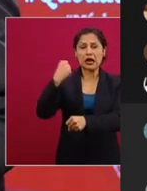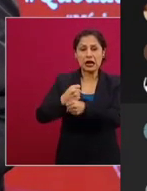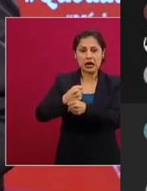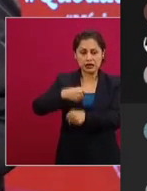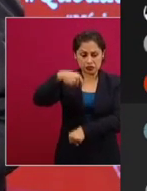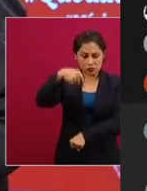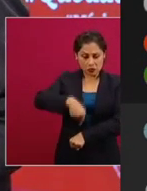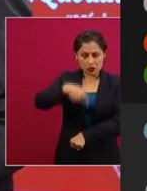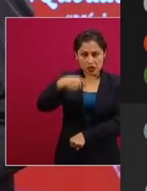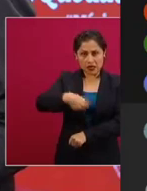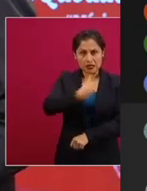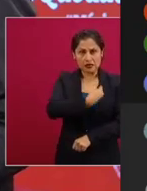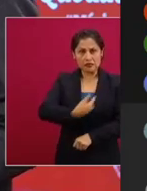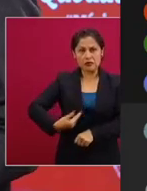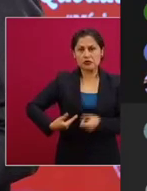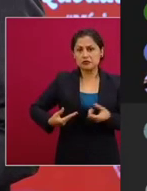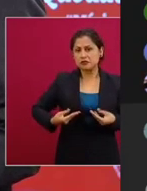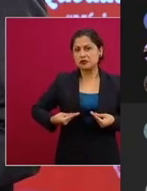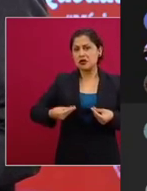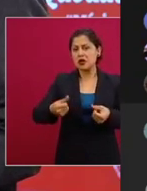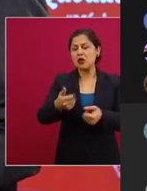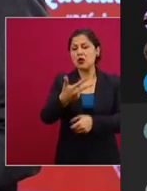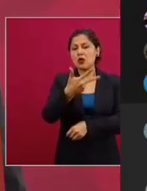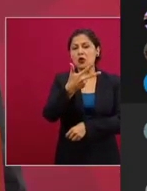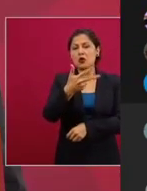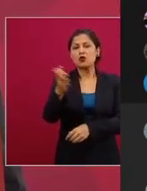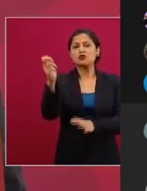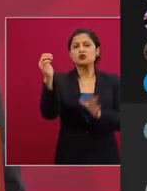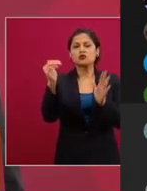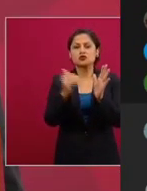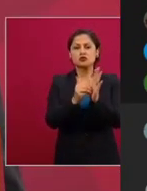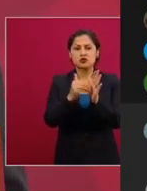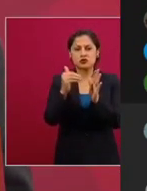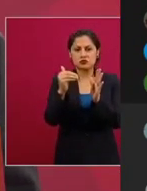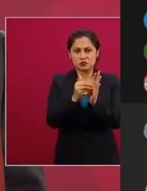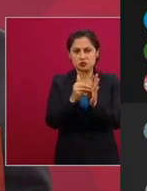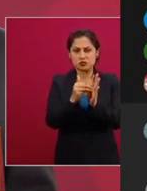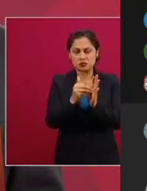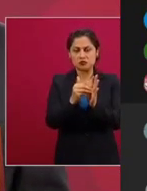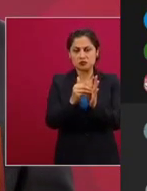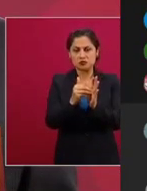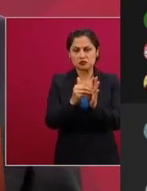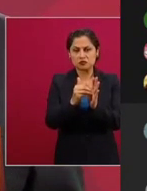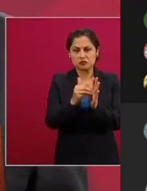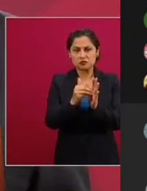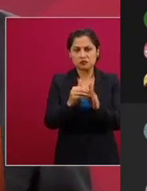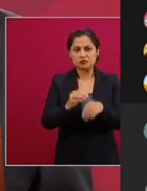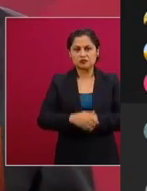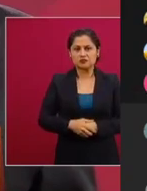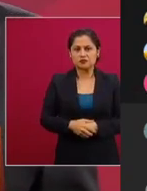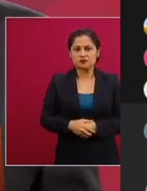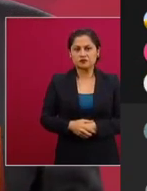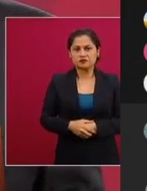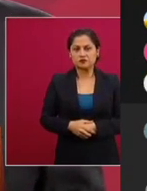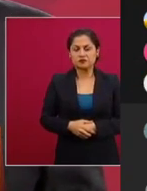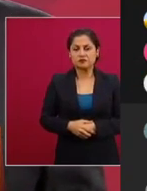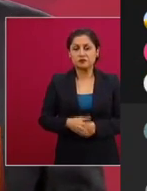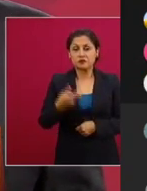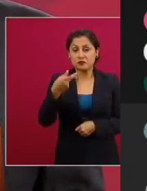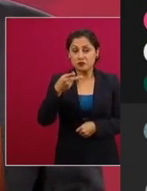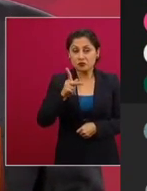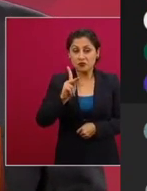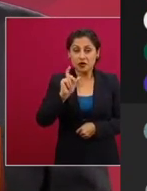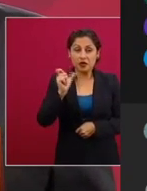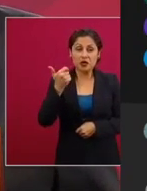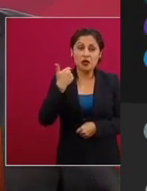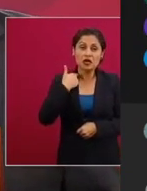café. Regresamos a las 11 de la mañana. ¿Ok? Regresamos a las 11 de la mañana para tener más palomitas, más